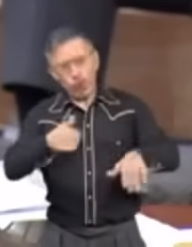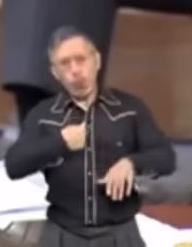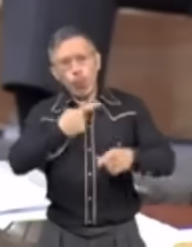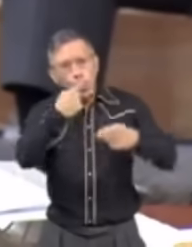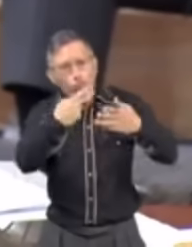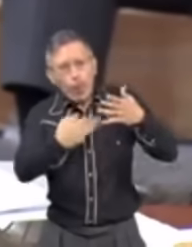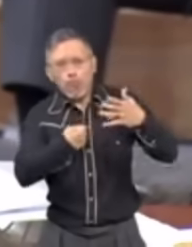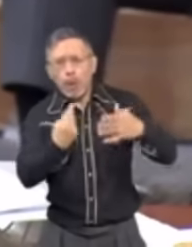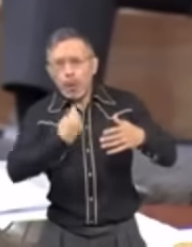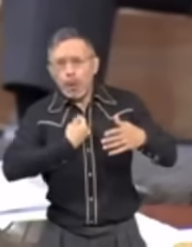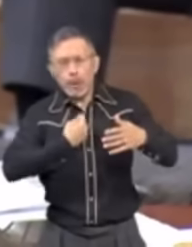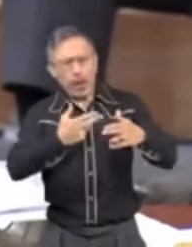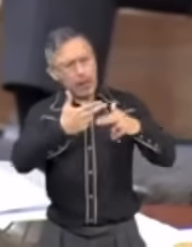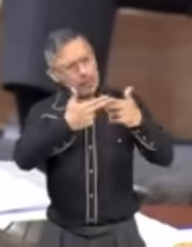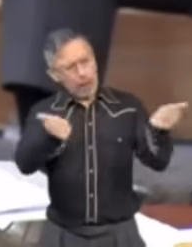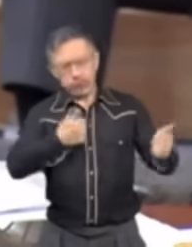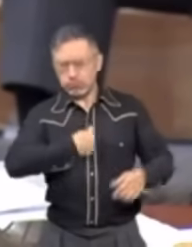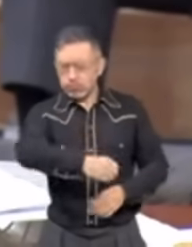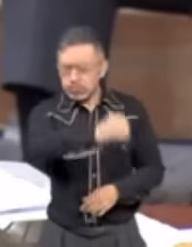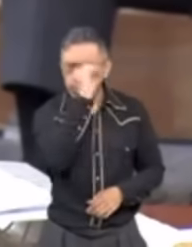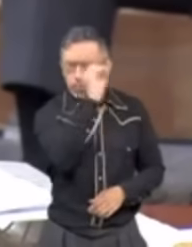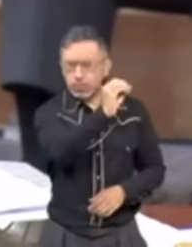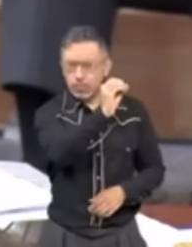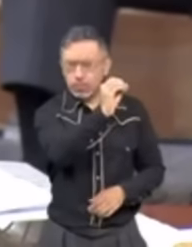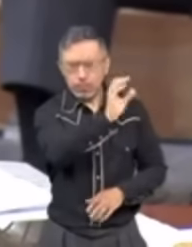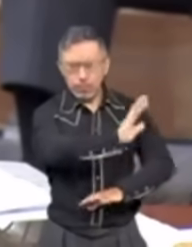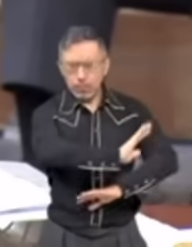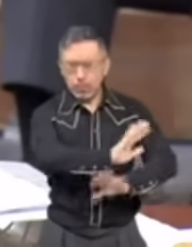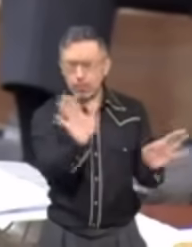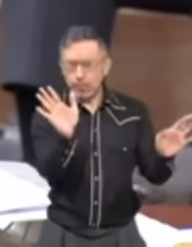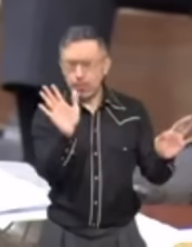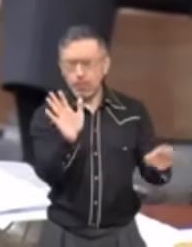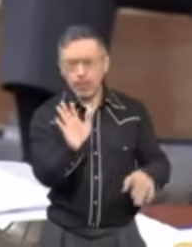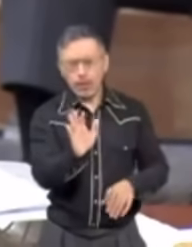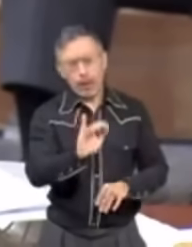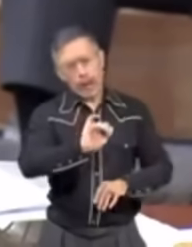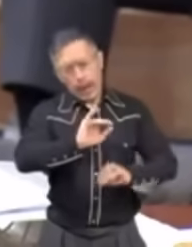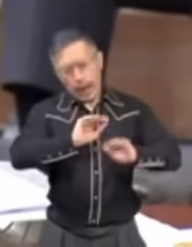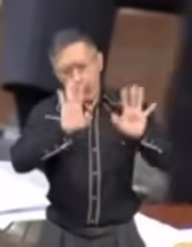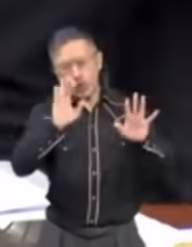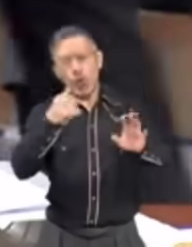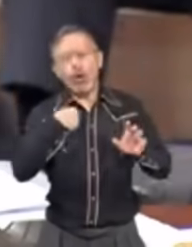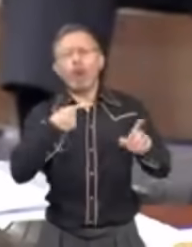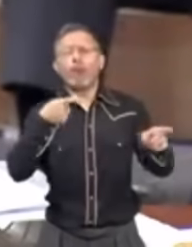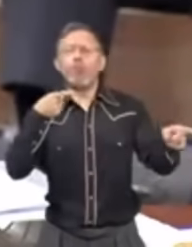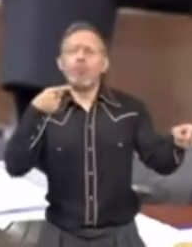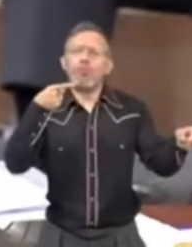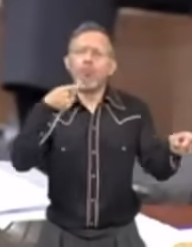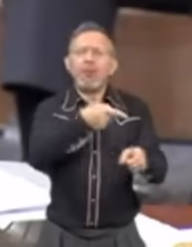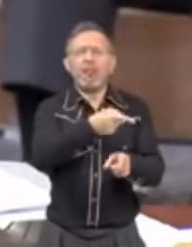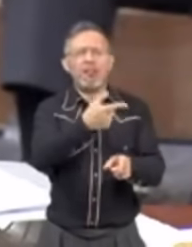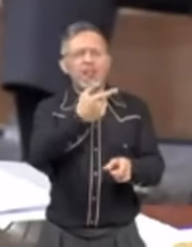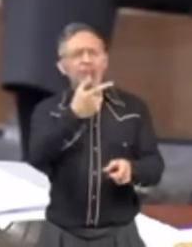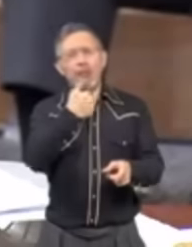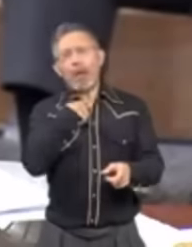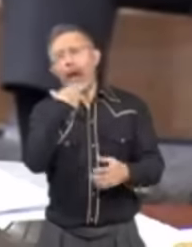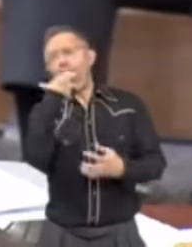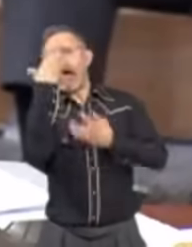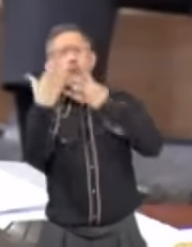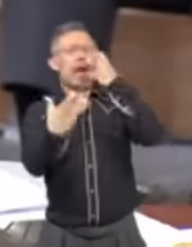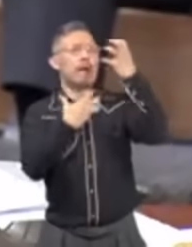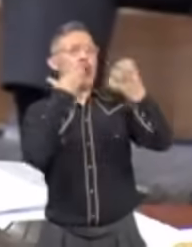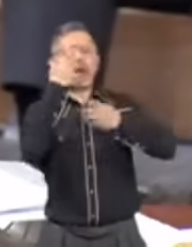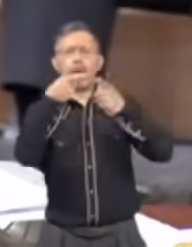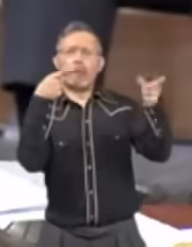Claro, nosotros no vamos a insultar, no vamos a gritar, no vamos a poner